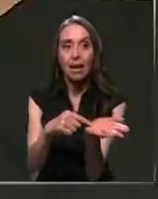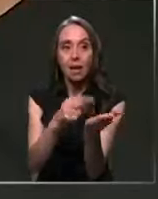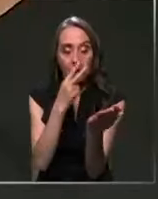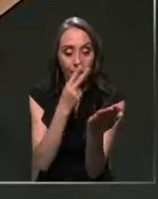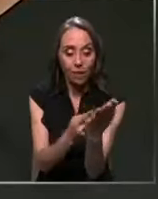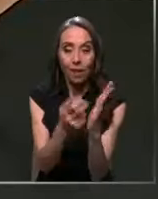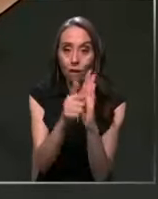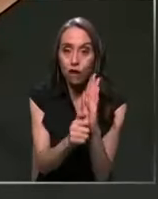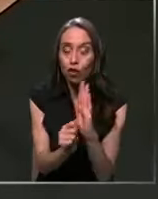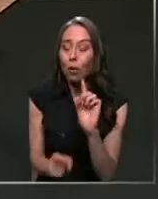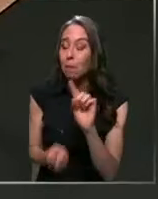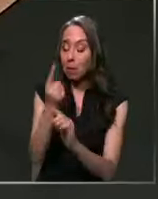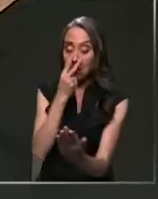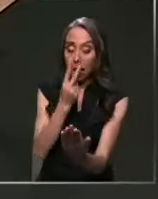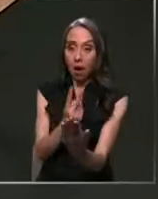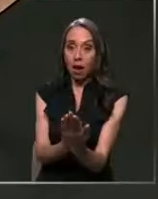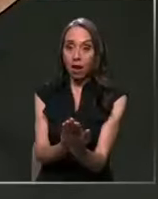la primera vez,